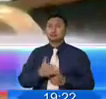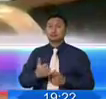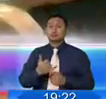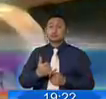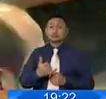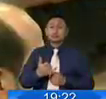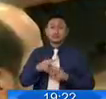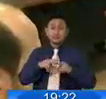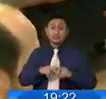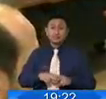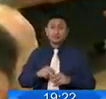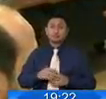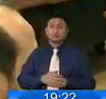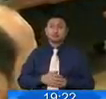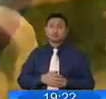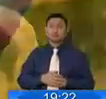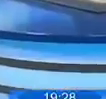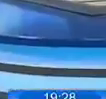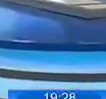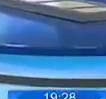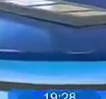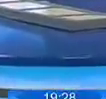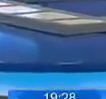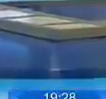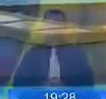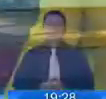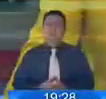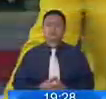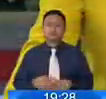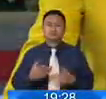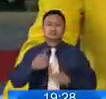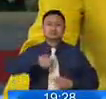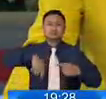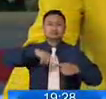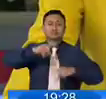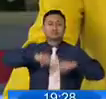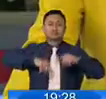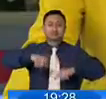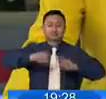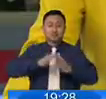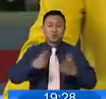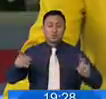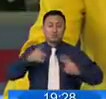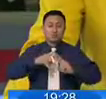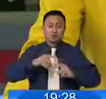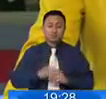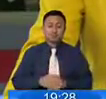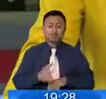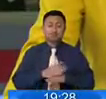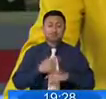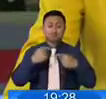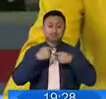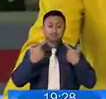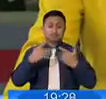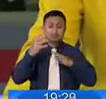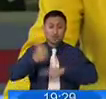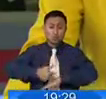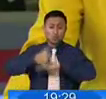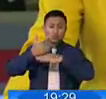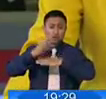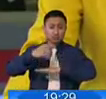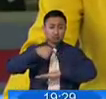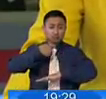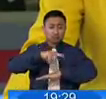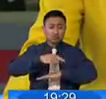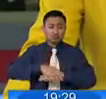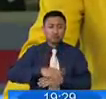convocatoria. Informó Sofía Vintimilla. Estamos de vuelta, amigos. En el Comercio TV, como lo anunciamos, autoridades dispusieron a investigar